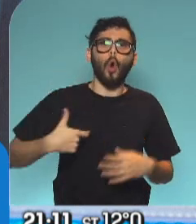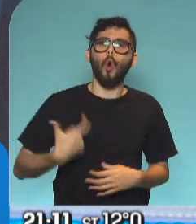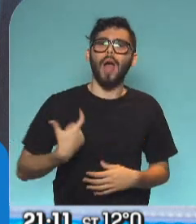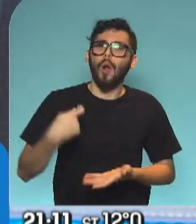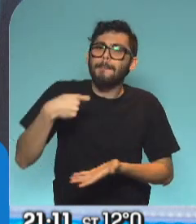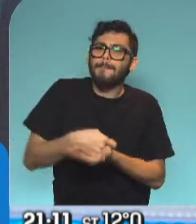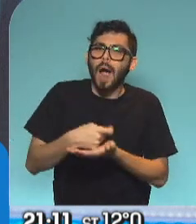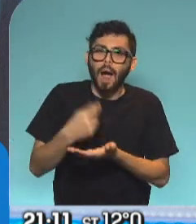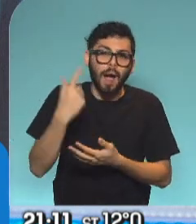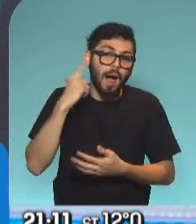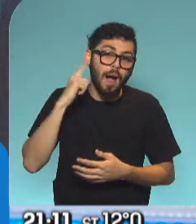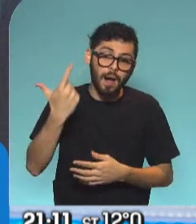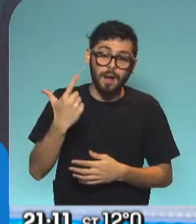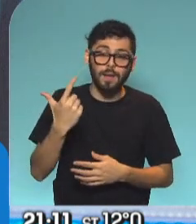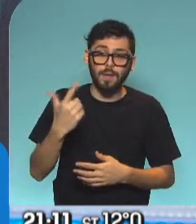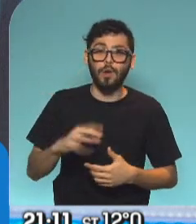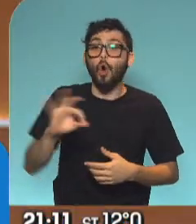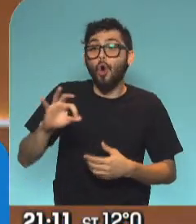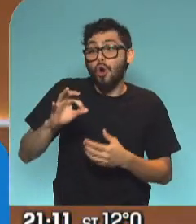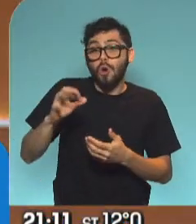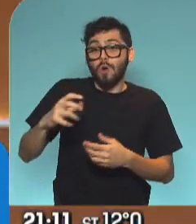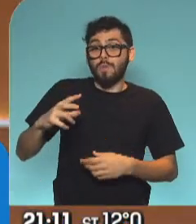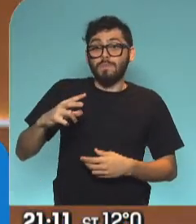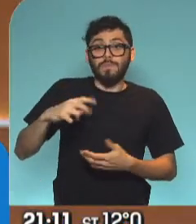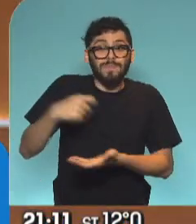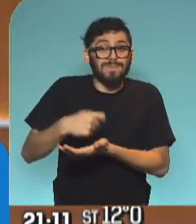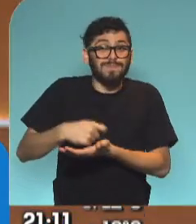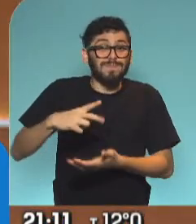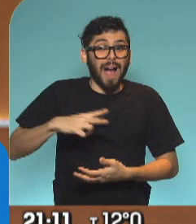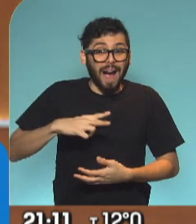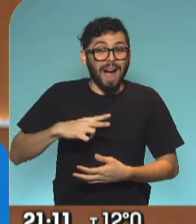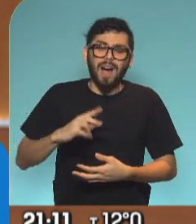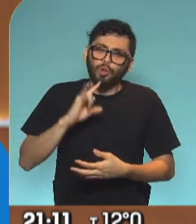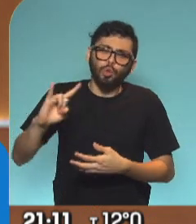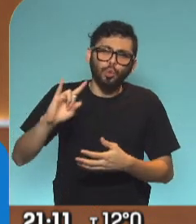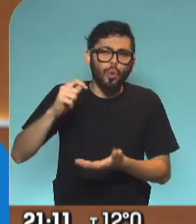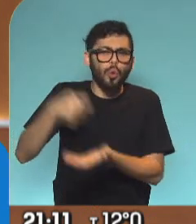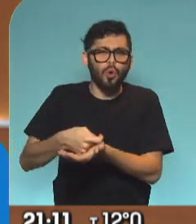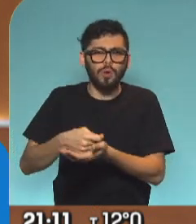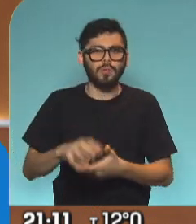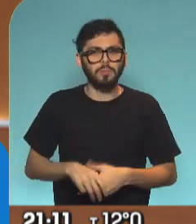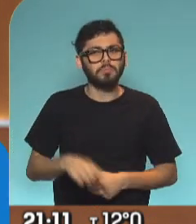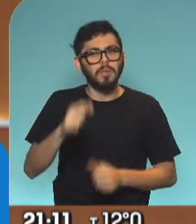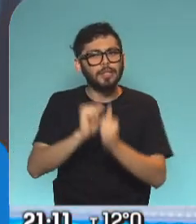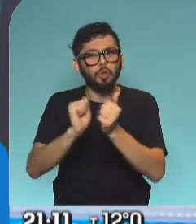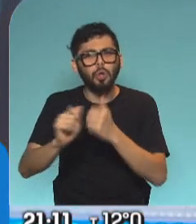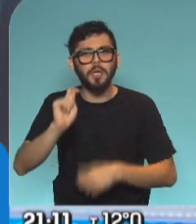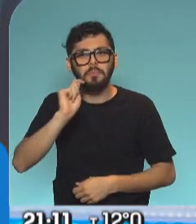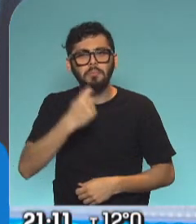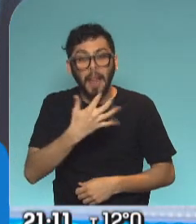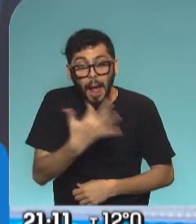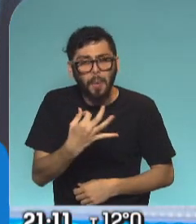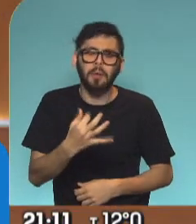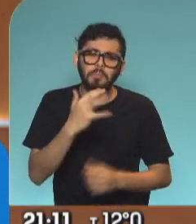sociales o las empresas de medicina prepaga. Infantil, sí. Clave la detección temprana. Exactamente. Gran historia, Alfredo, en serio.